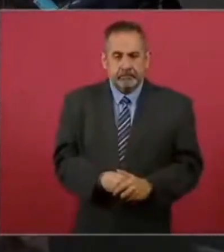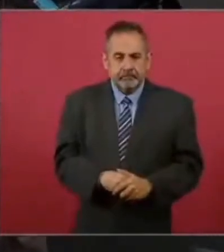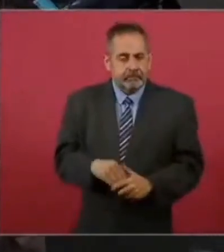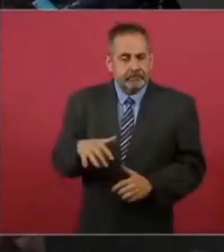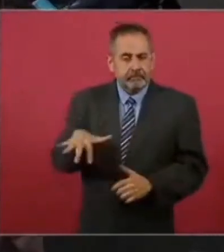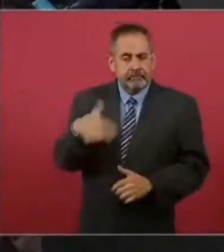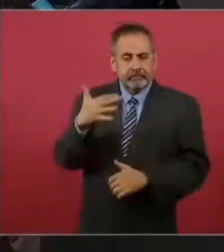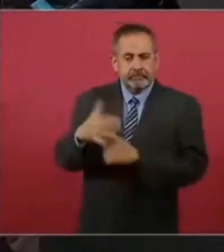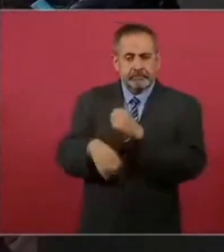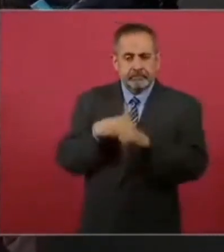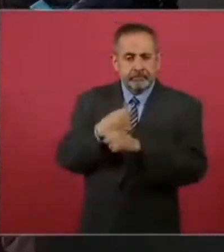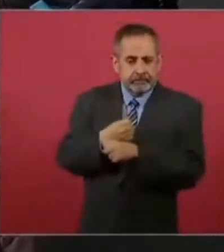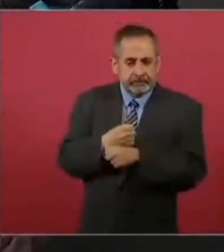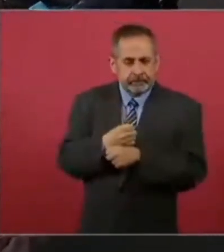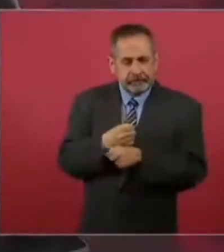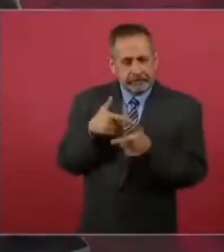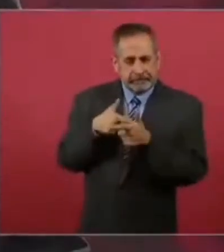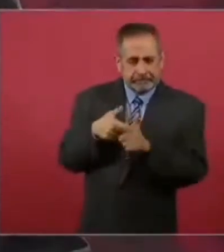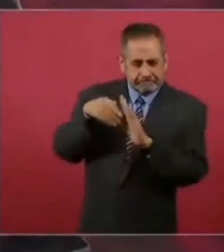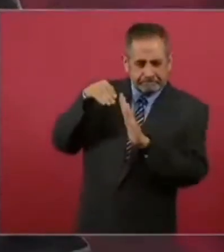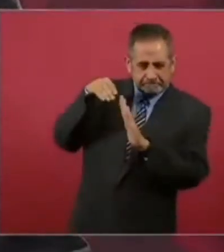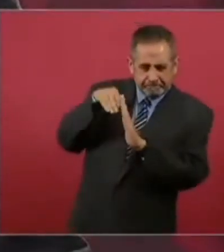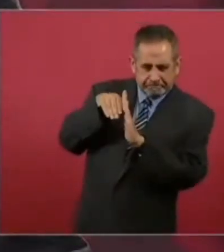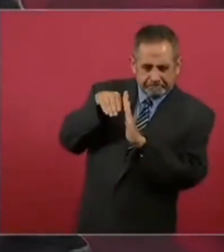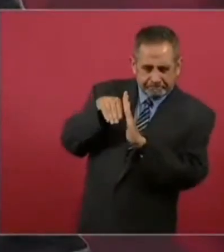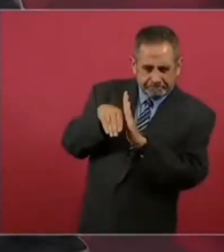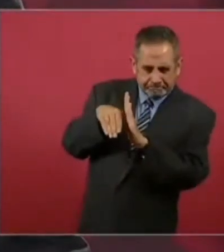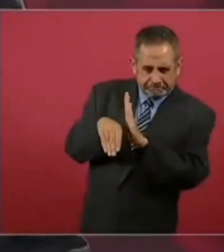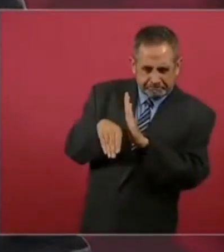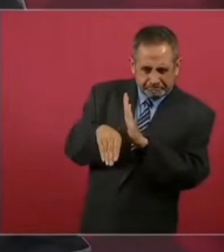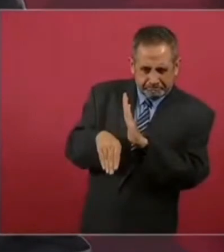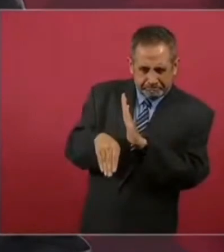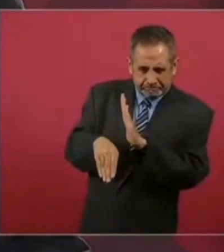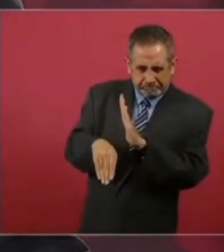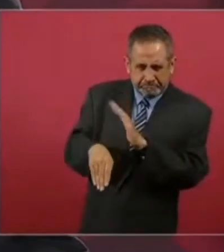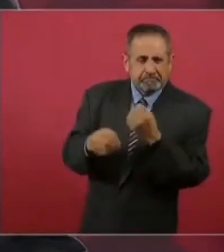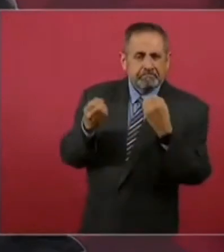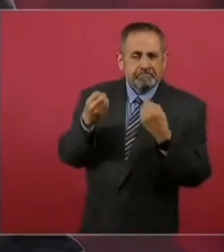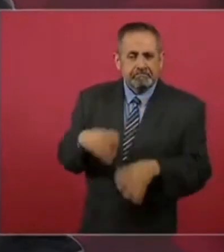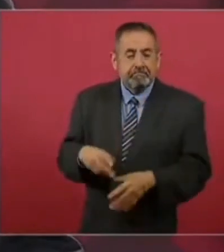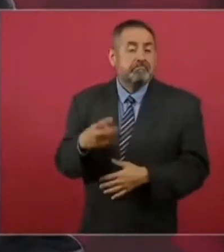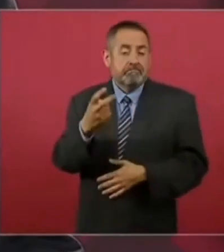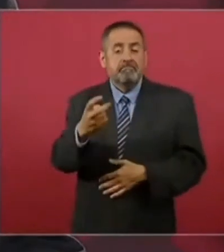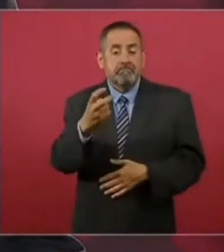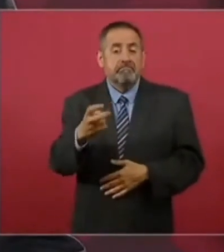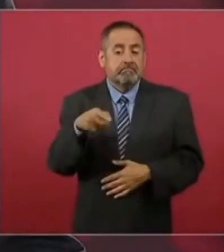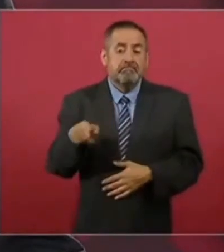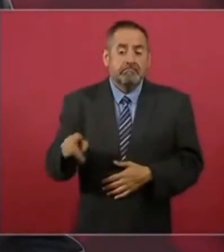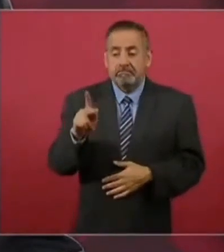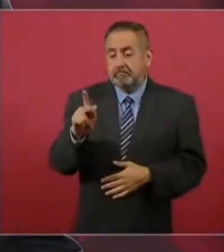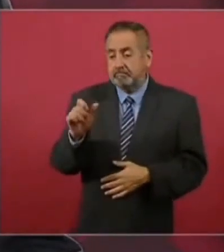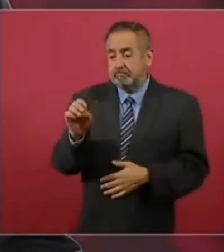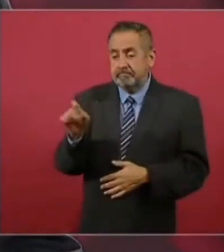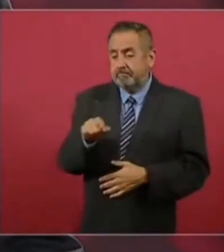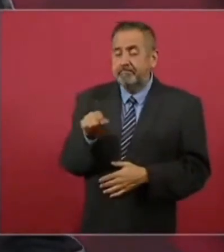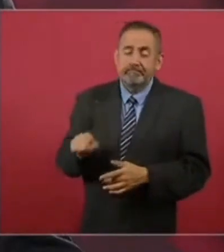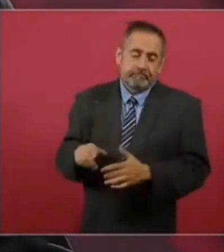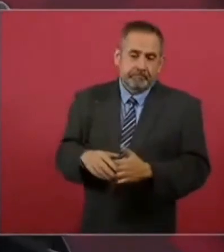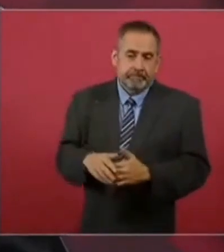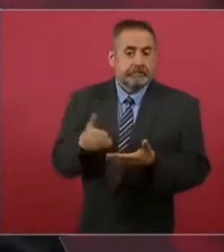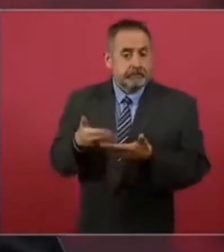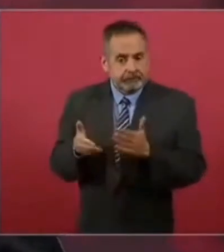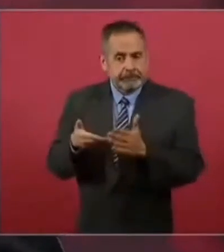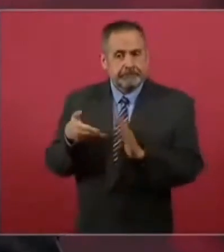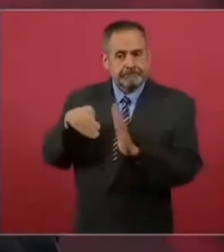15 años consecutivos de caída. Así nos dejaron la producción petrolera. Y